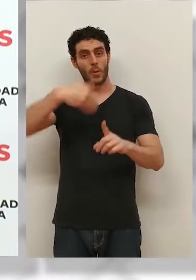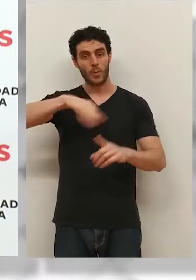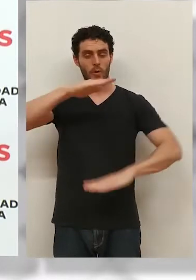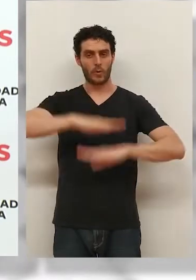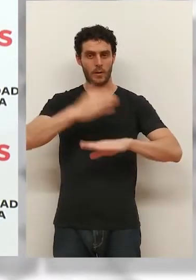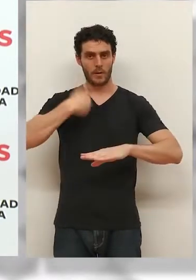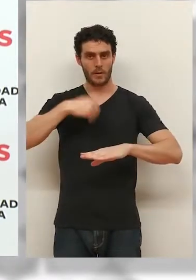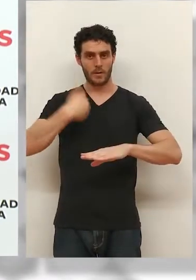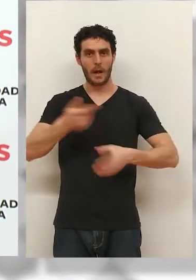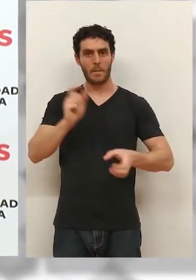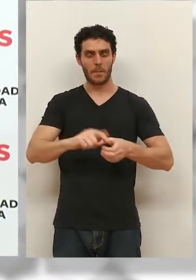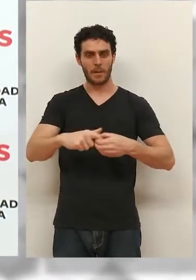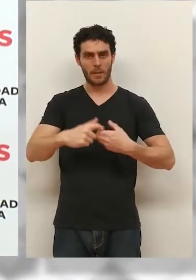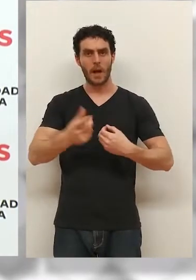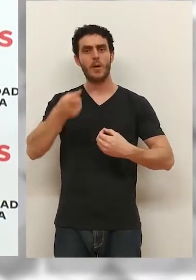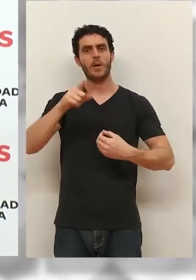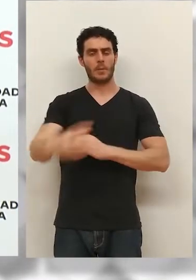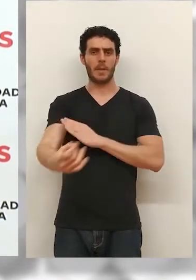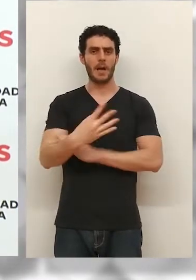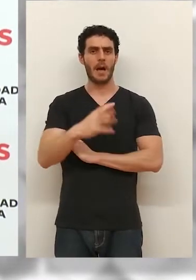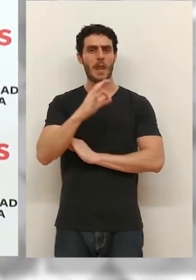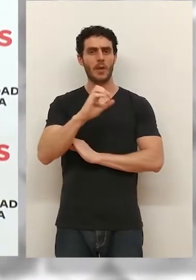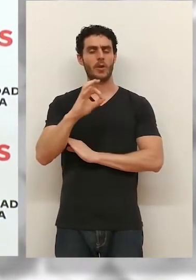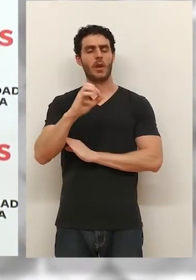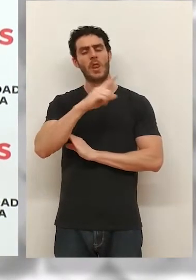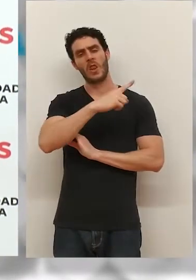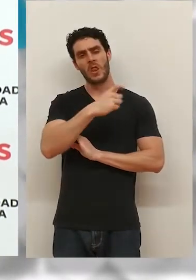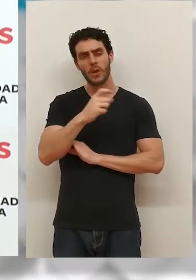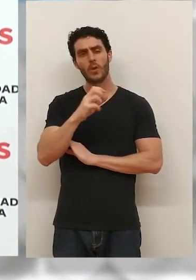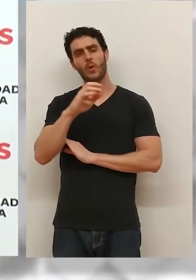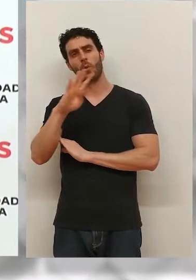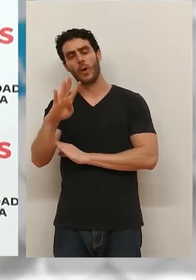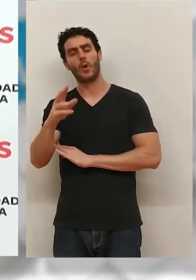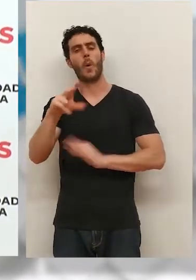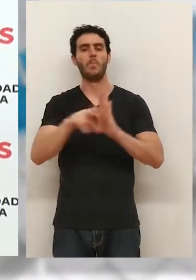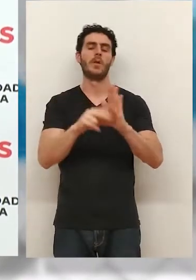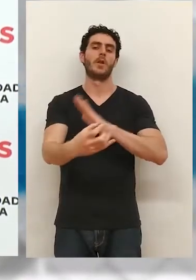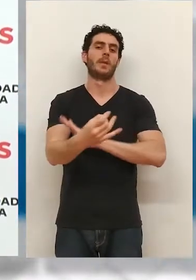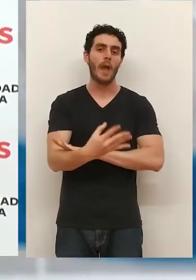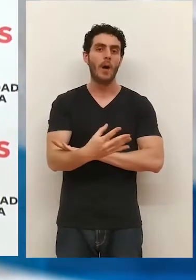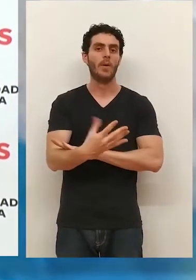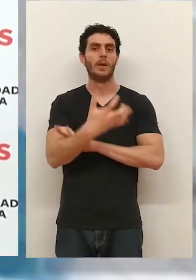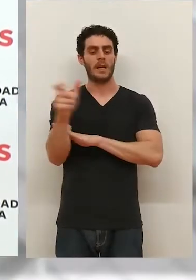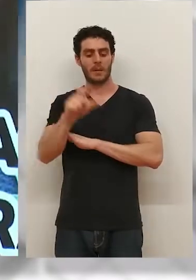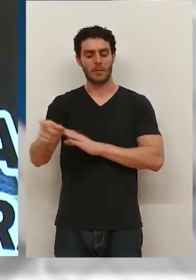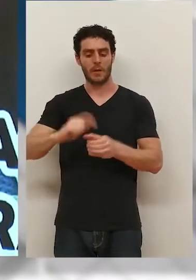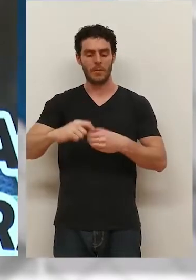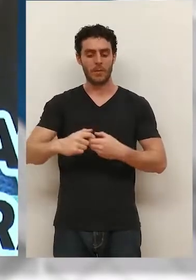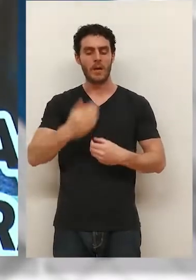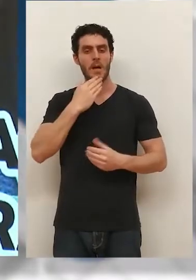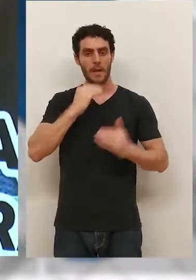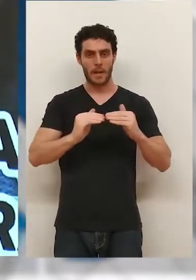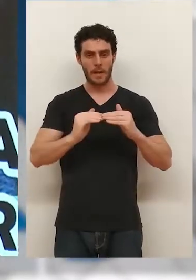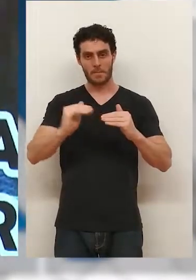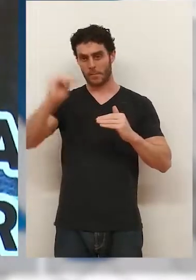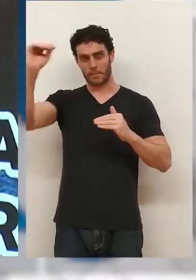objetivo se ha cumplido, han participado o nos han enviado 104 vídeos, han participado más de 500 personas. Personas